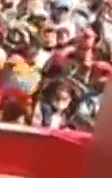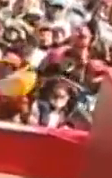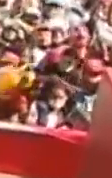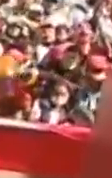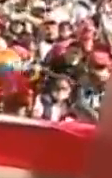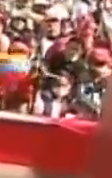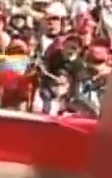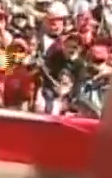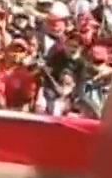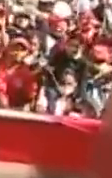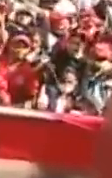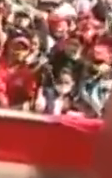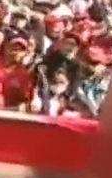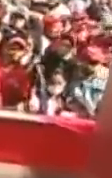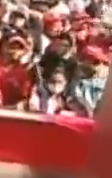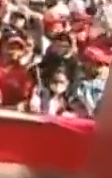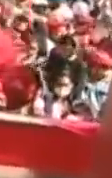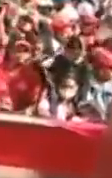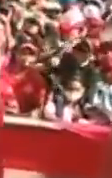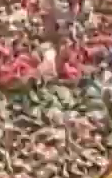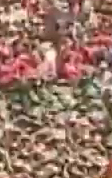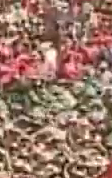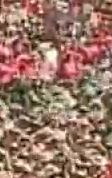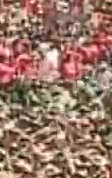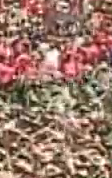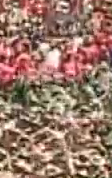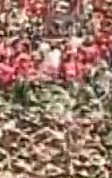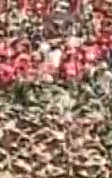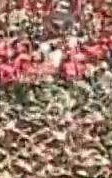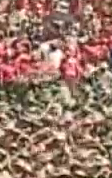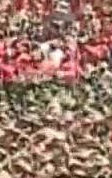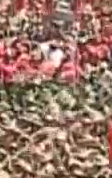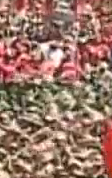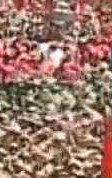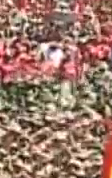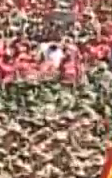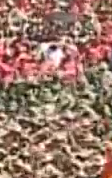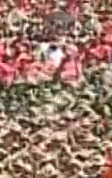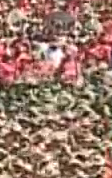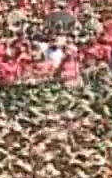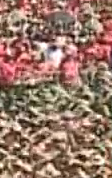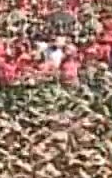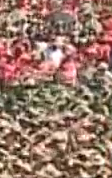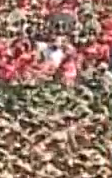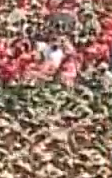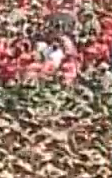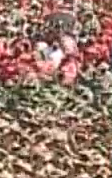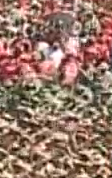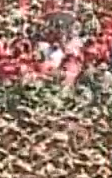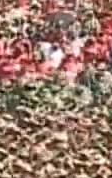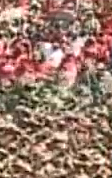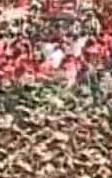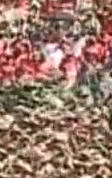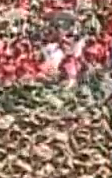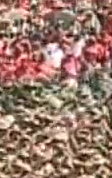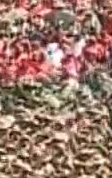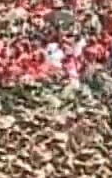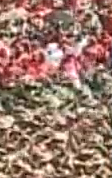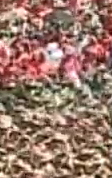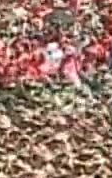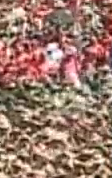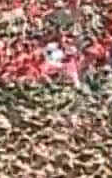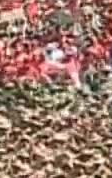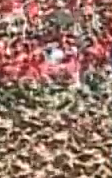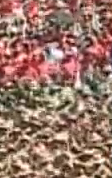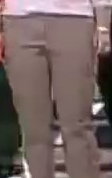Chávez llegaba en brazos del pueblo para ratificar aquel mandato constitucional que por la vía del